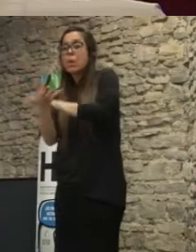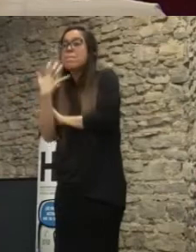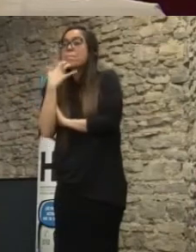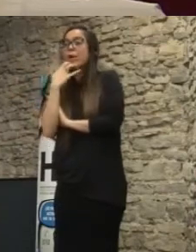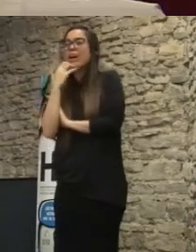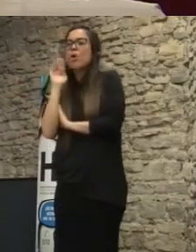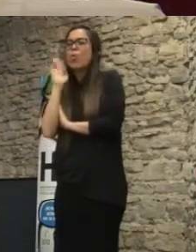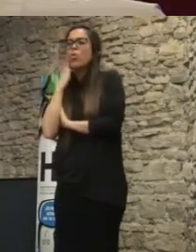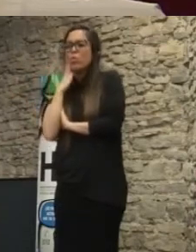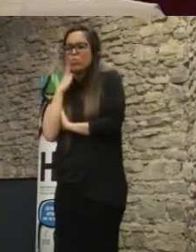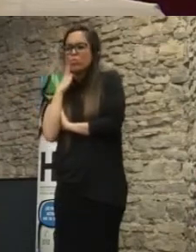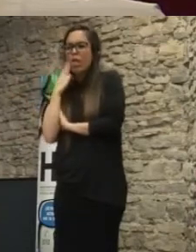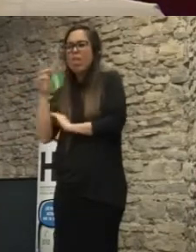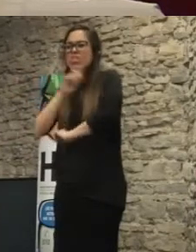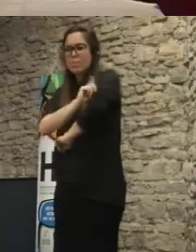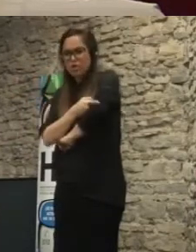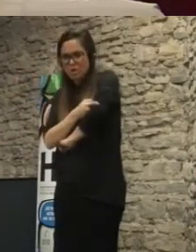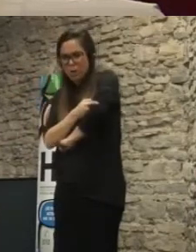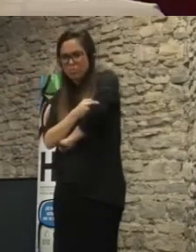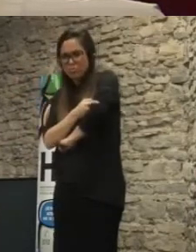clubs deportivos,